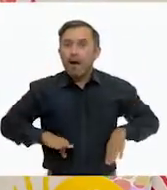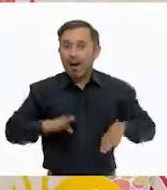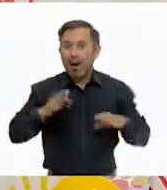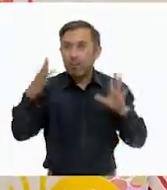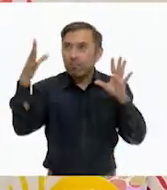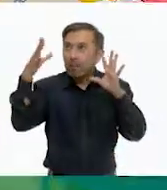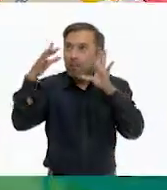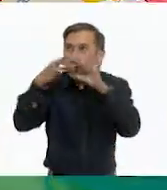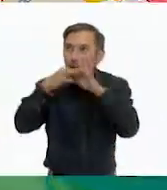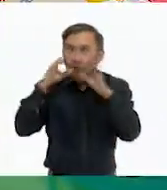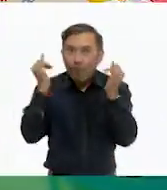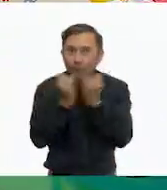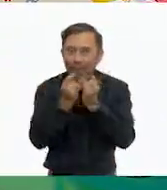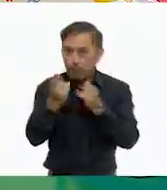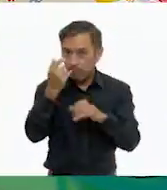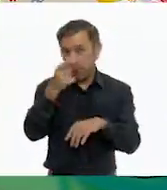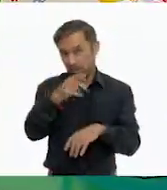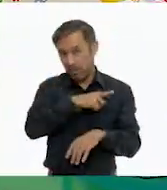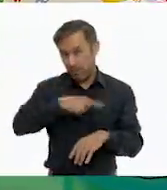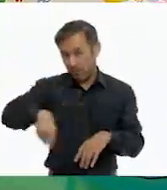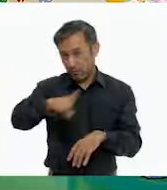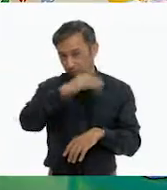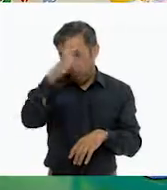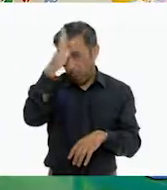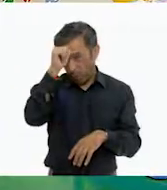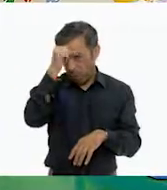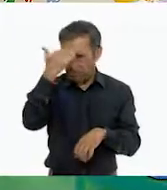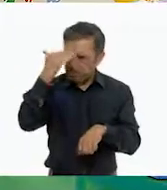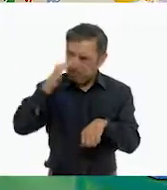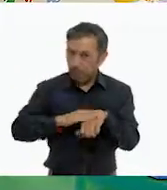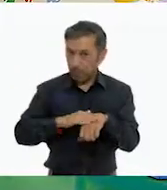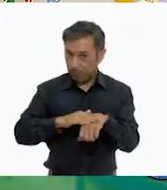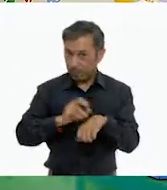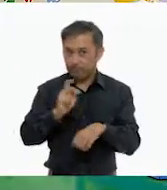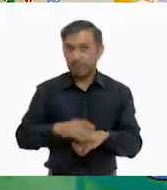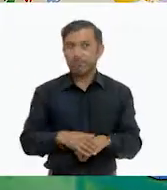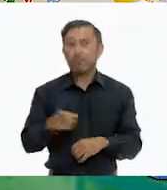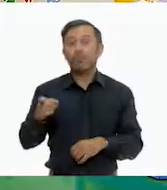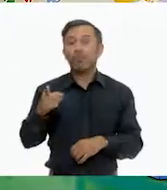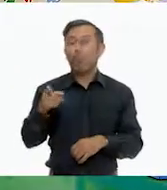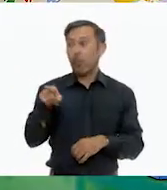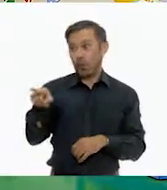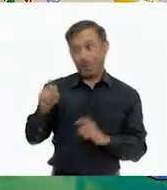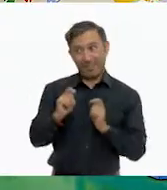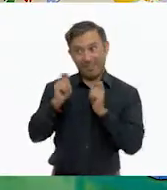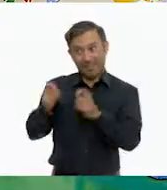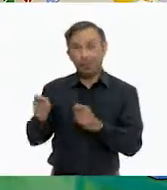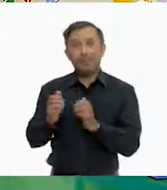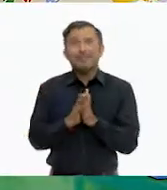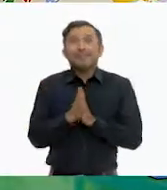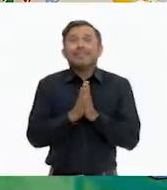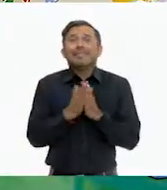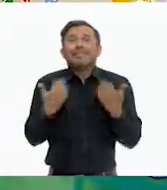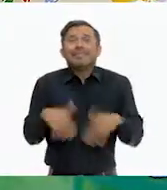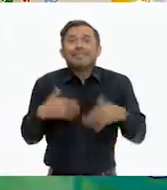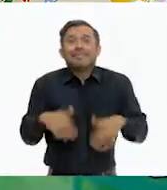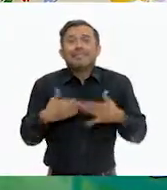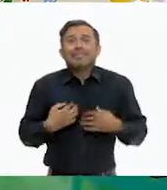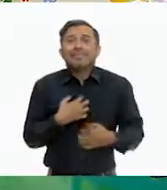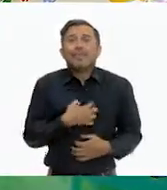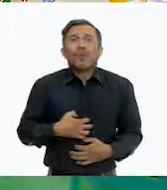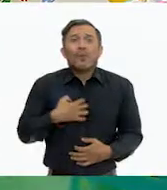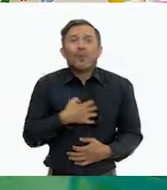acordarnos, tenemos que usar la memoria. Muy bien, ¿listo, Yolisky, maestra? Tu primer par. ¡Qué emoción! Me gusta mucho jugar